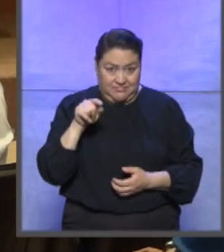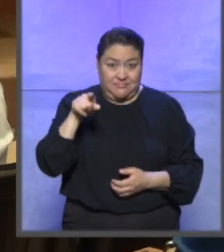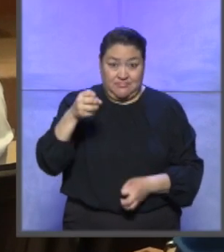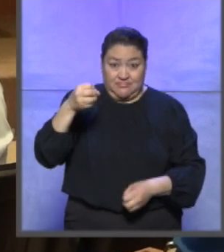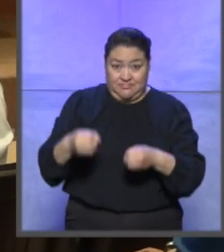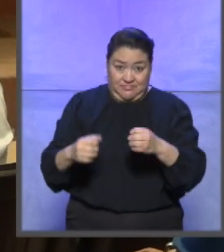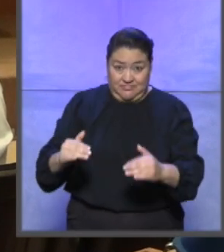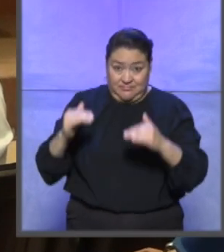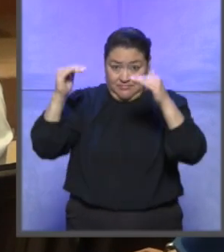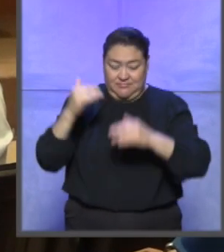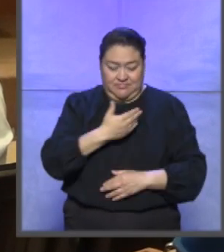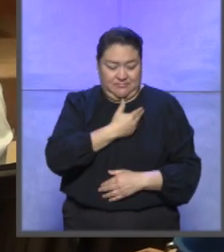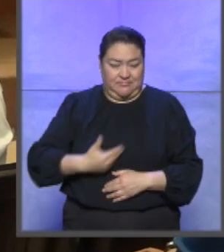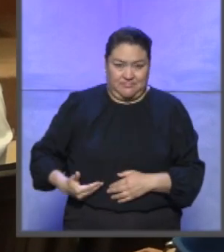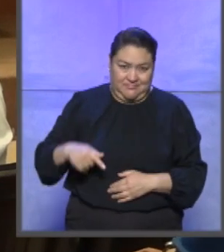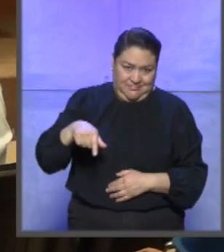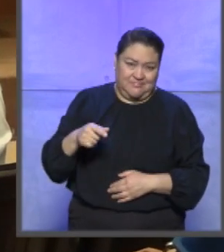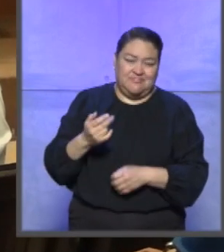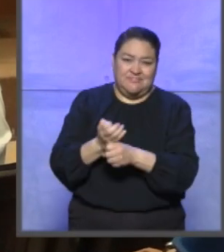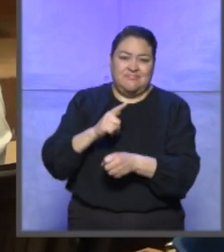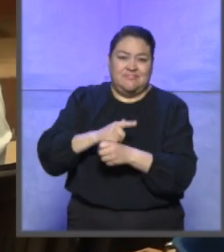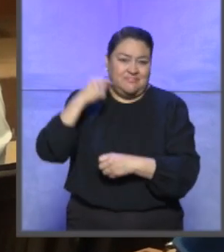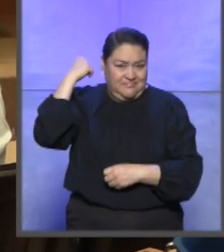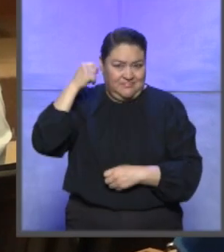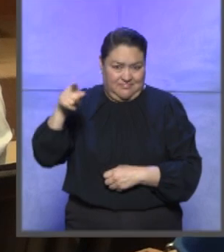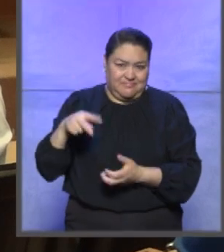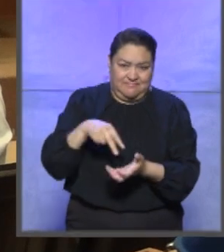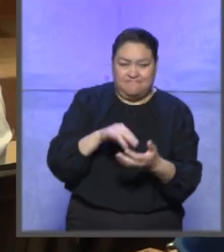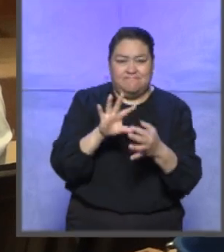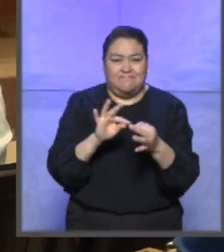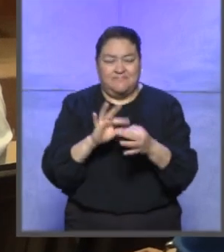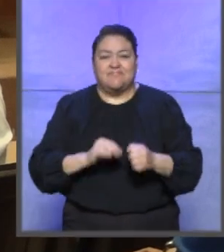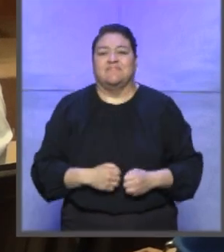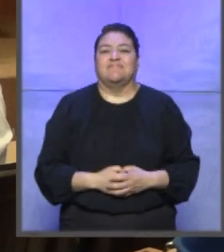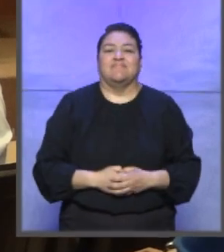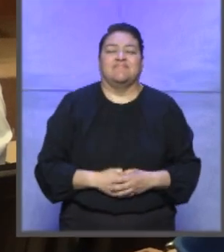Armengol, magistrada presidenta del Tribunal Electoral de Tabasco, quien nos dirigirá un mensaje.